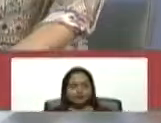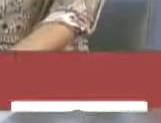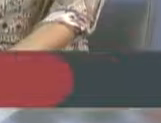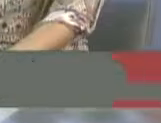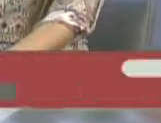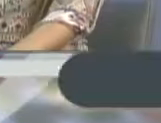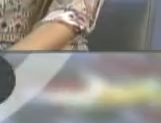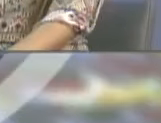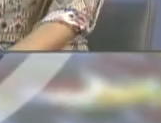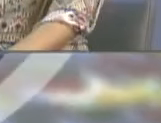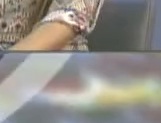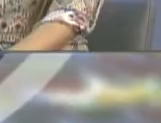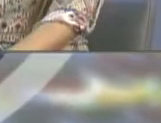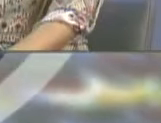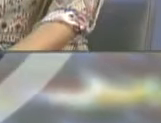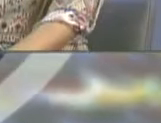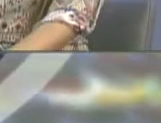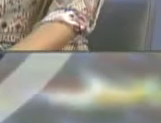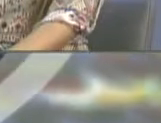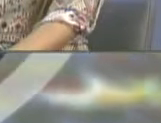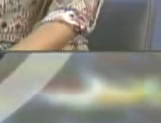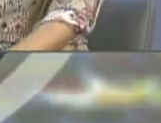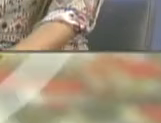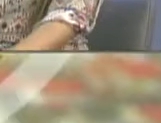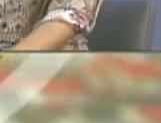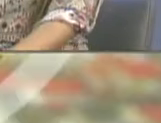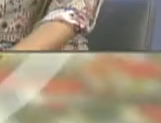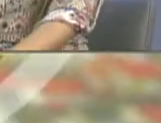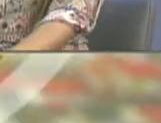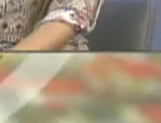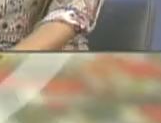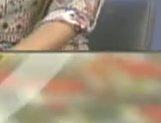de última hora, nos vamos a Falcón, si mal no me equivoco, María Gabriela. Presidente de la República, adelante. Vamos.